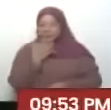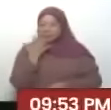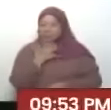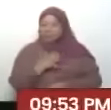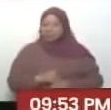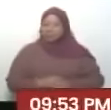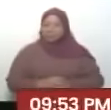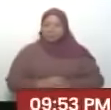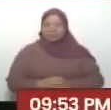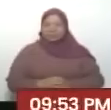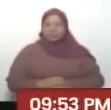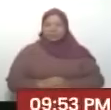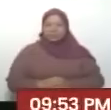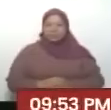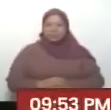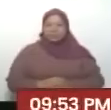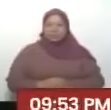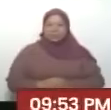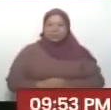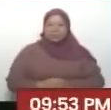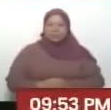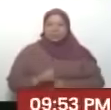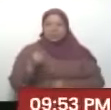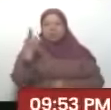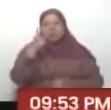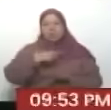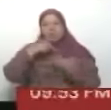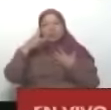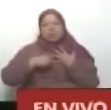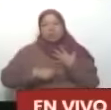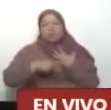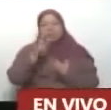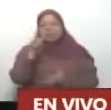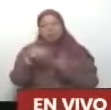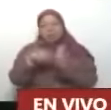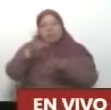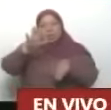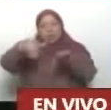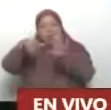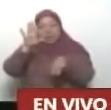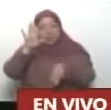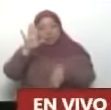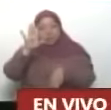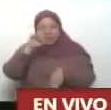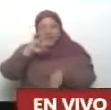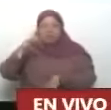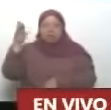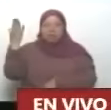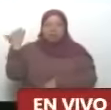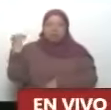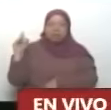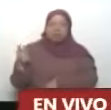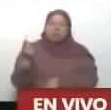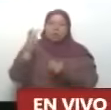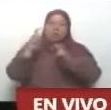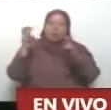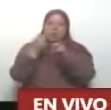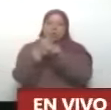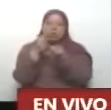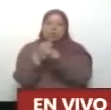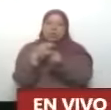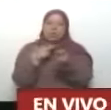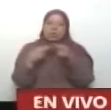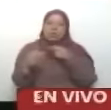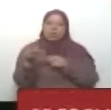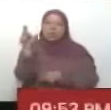Bueno, nosotros vamos a cantar el tema que presentamos una vez en su programa en el año 2015. Imagínate tú, claro. Fue el primer tema que sacamos en relación